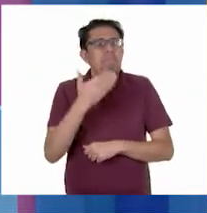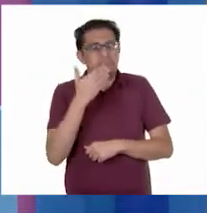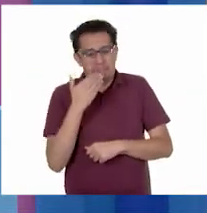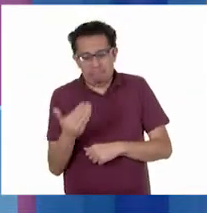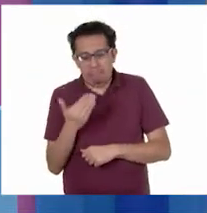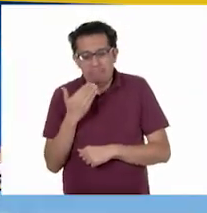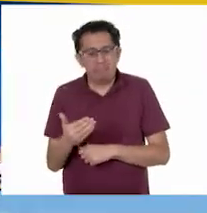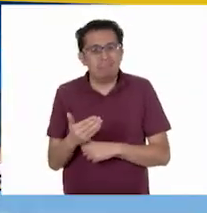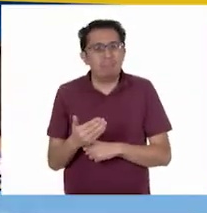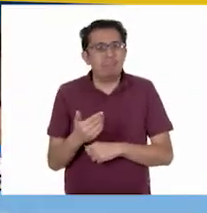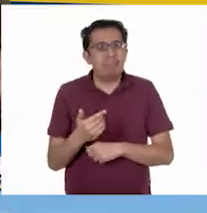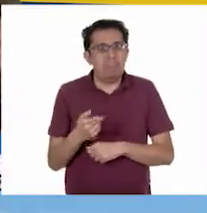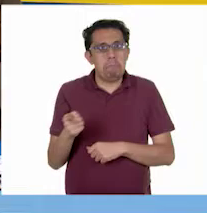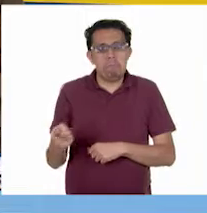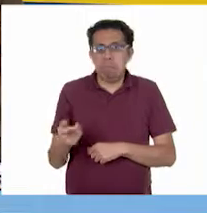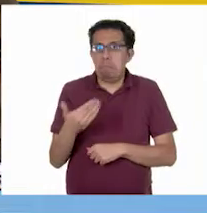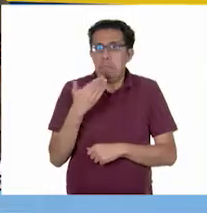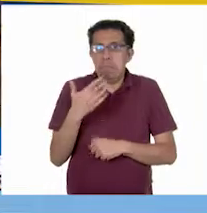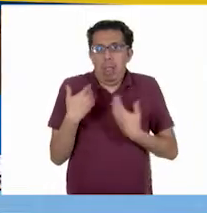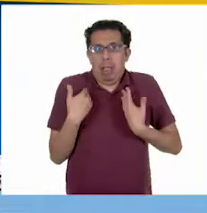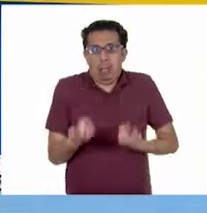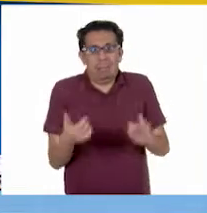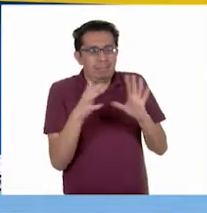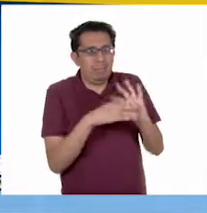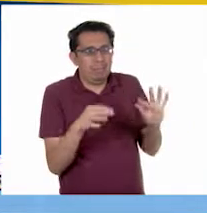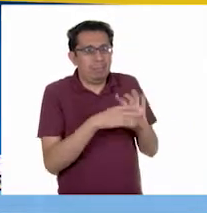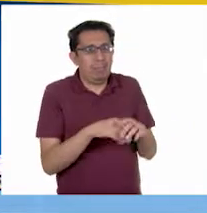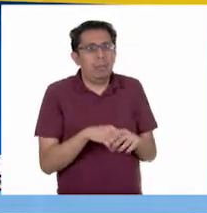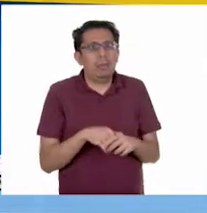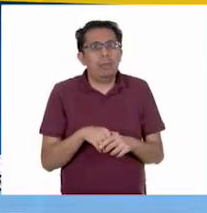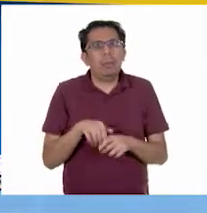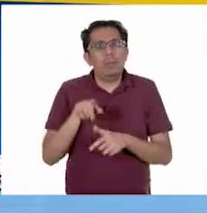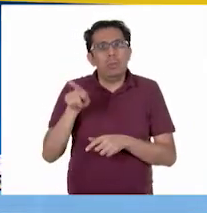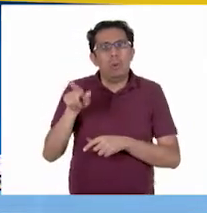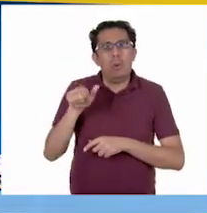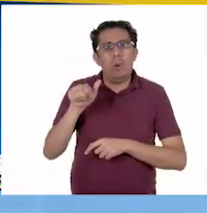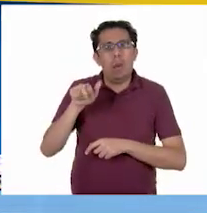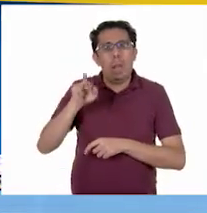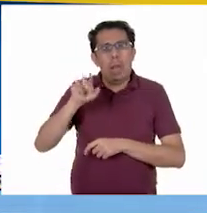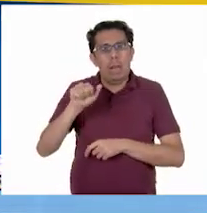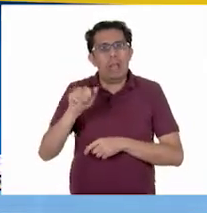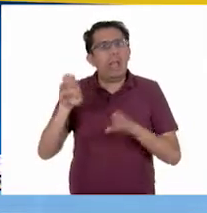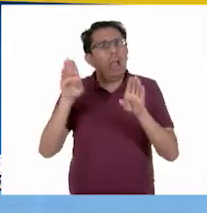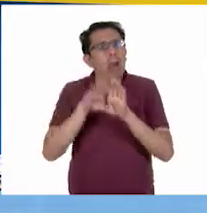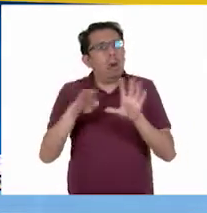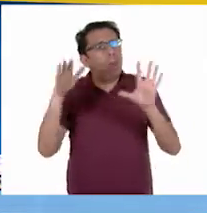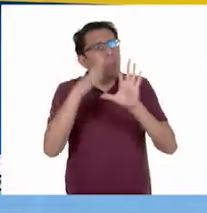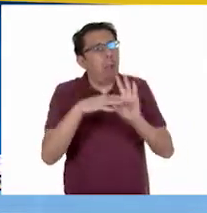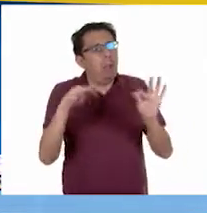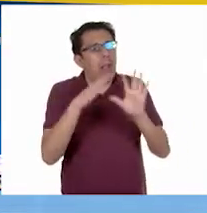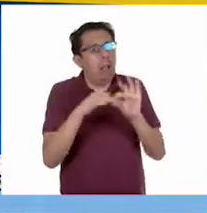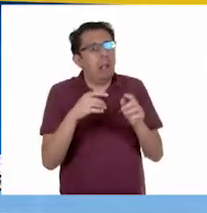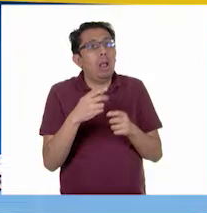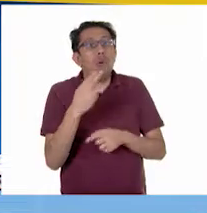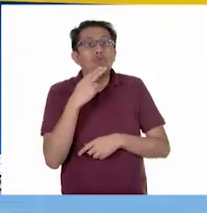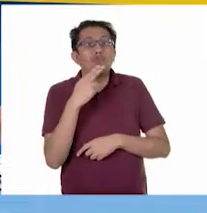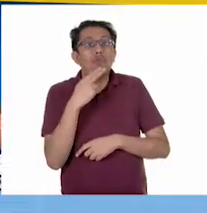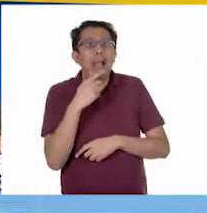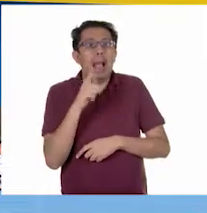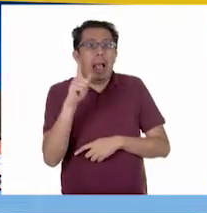muy bien. Me parece muy buena interpretación, Ton. Lari, ¿y tú cómo lo describirías utilizando lenguaje